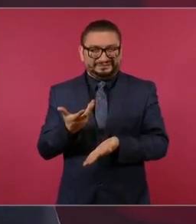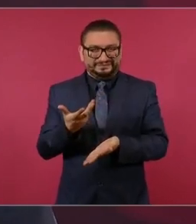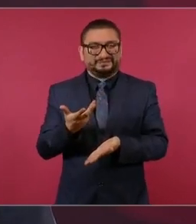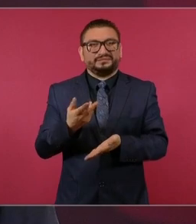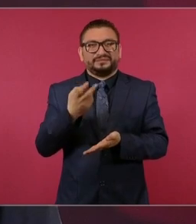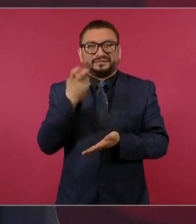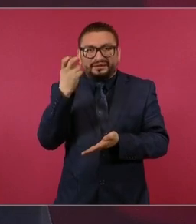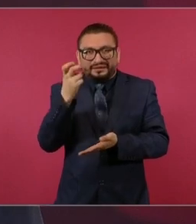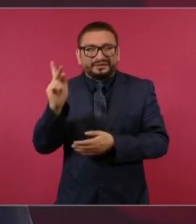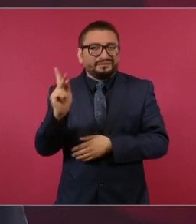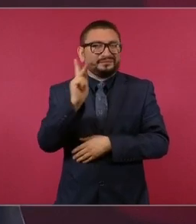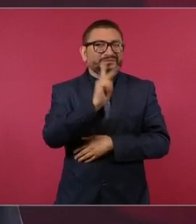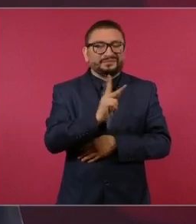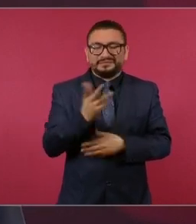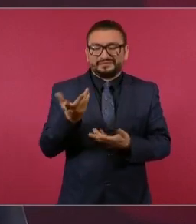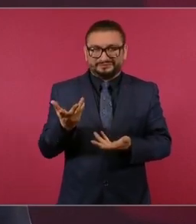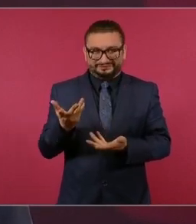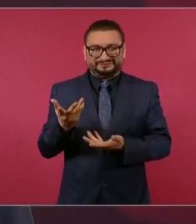Pero es lo único,